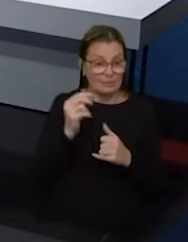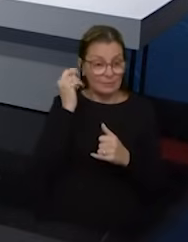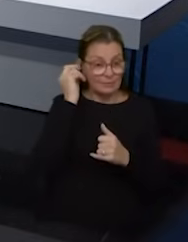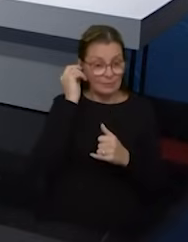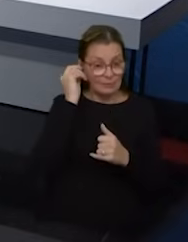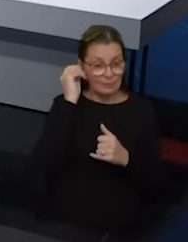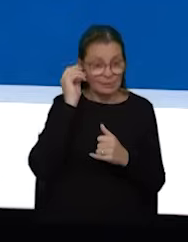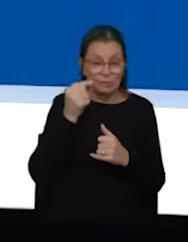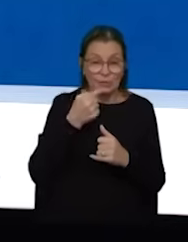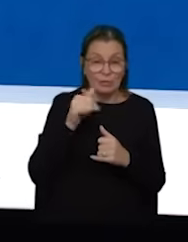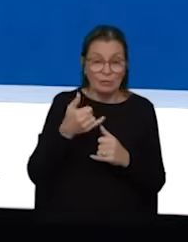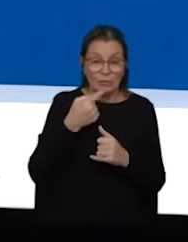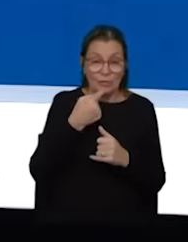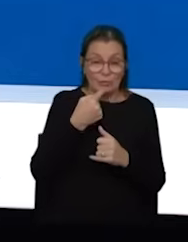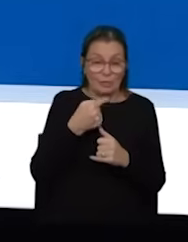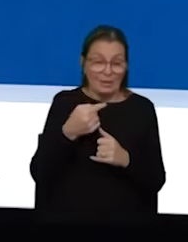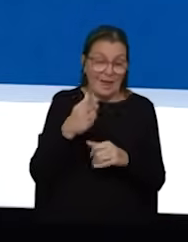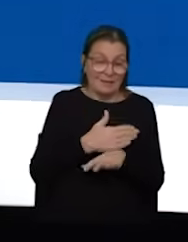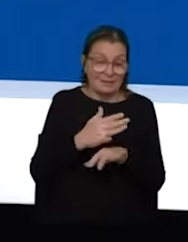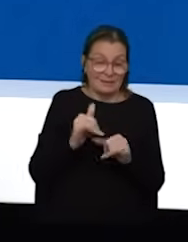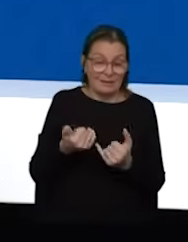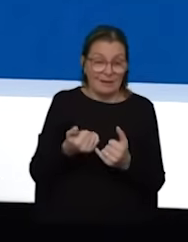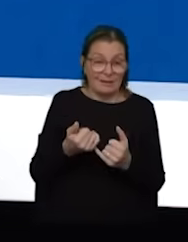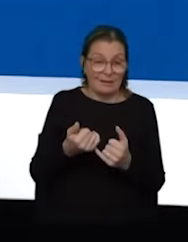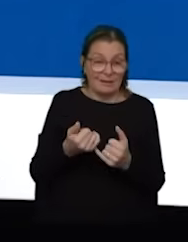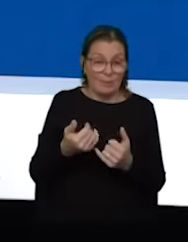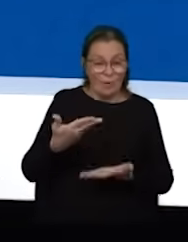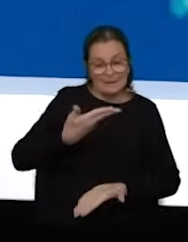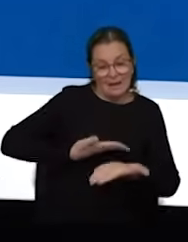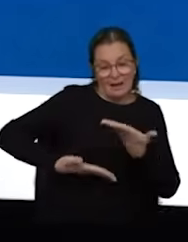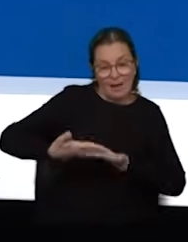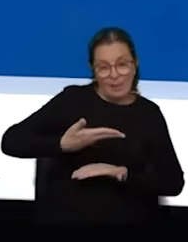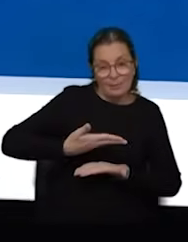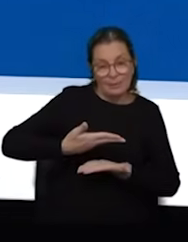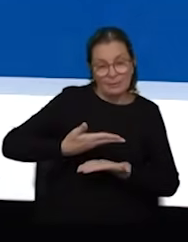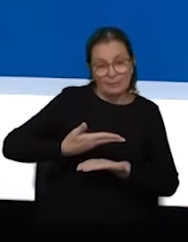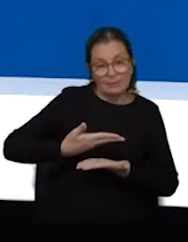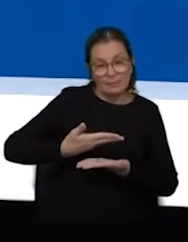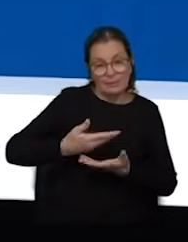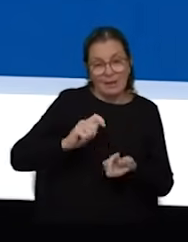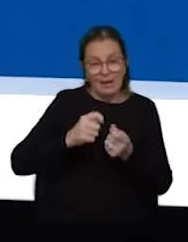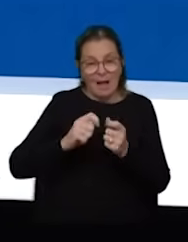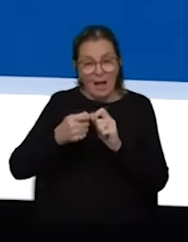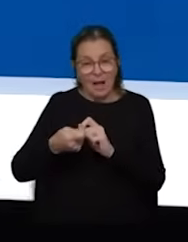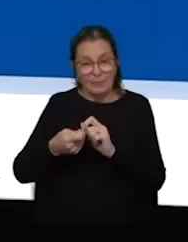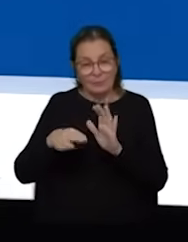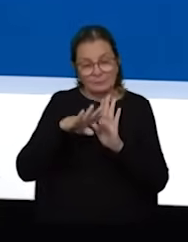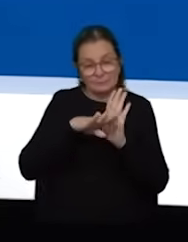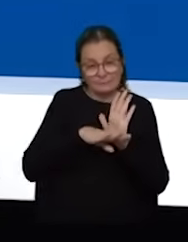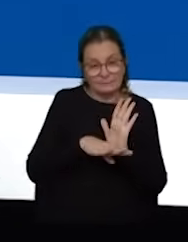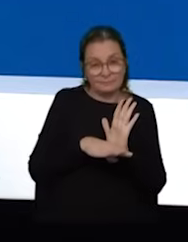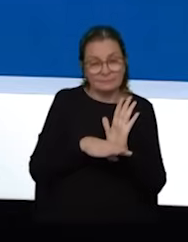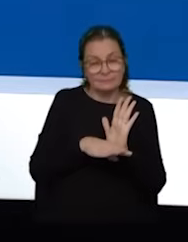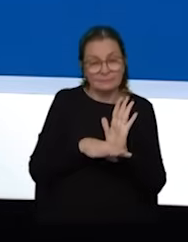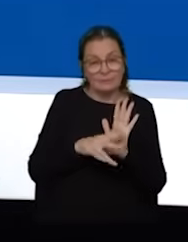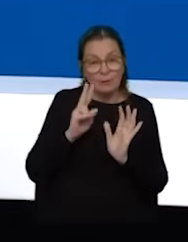yo lo mencionaba anteriormente pero esta suerte de intercambio en términos de modificaciones legislativas